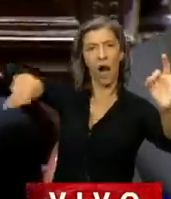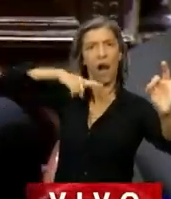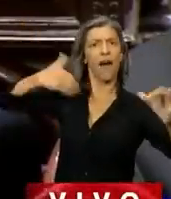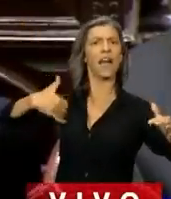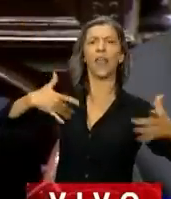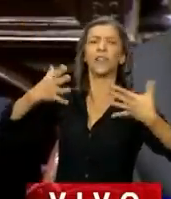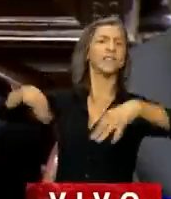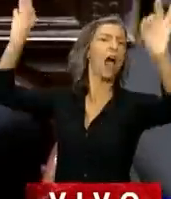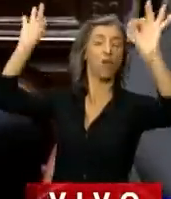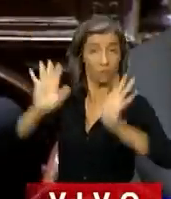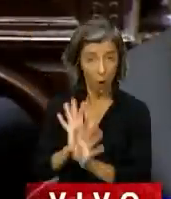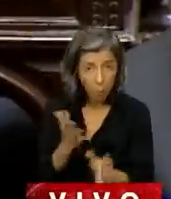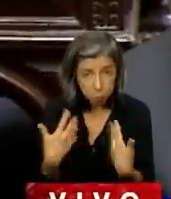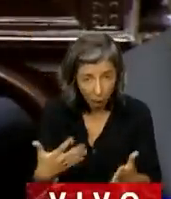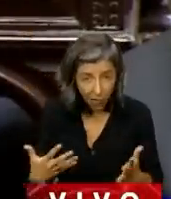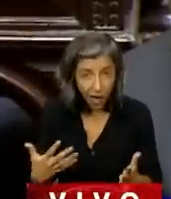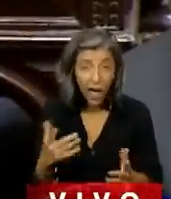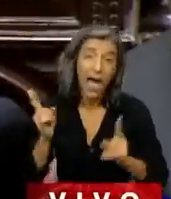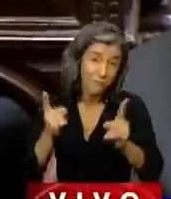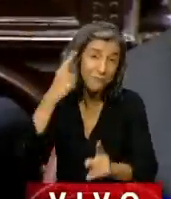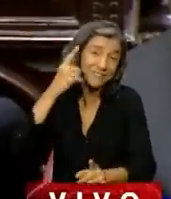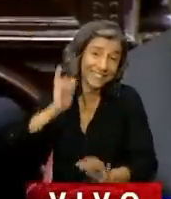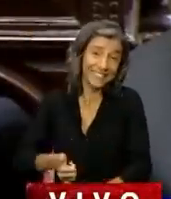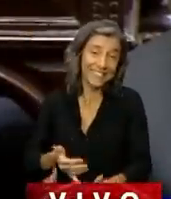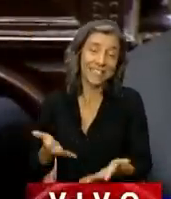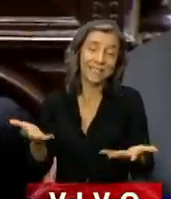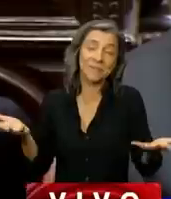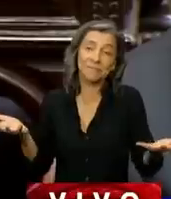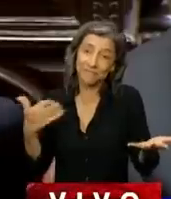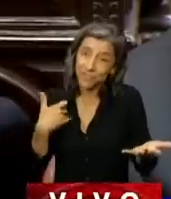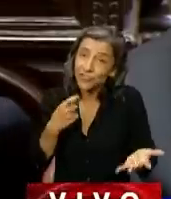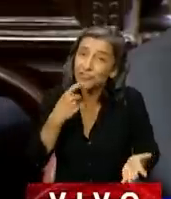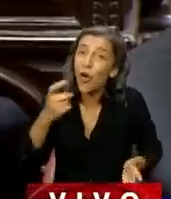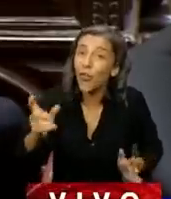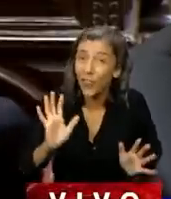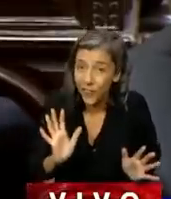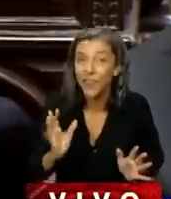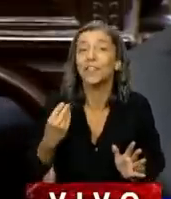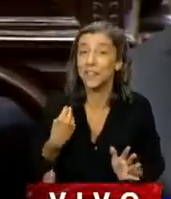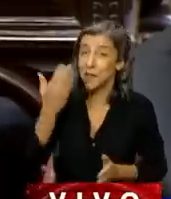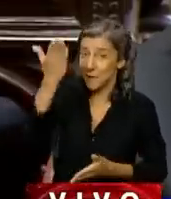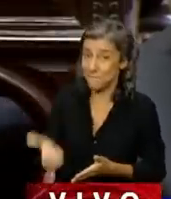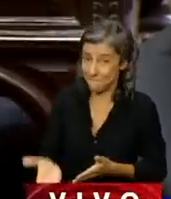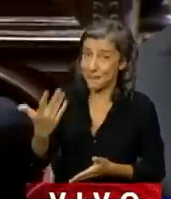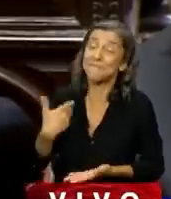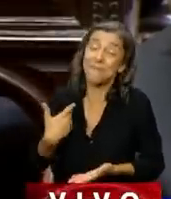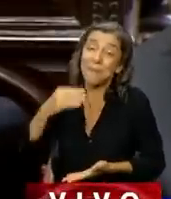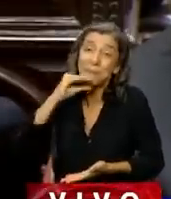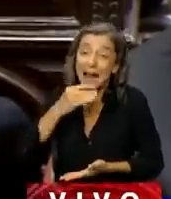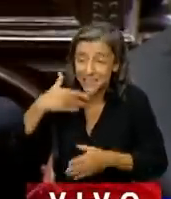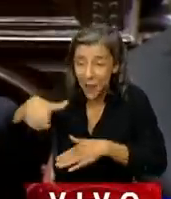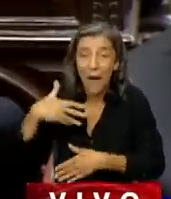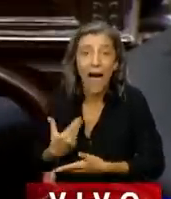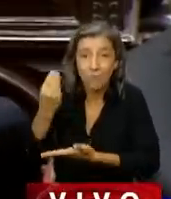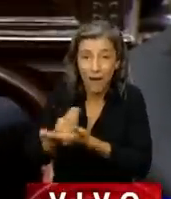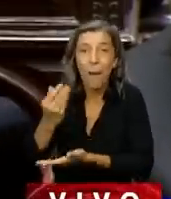llegan. Y se lo digo a quien va a ocupar un cargo en el Ejecutivo.